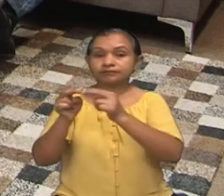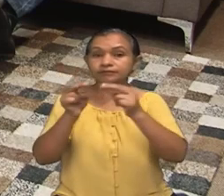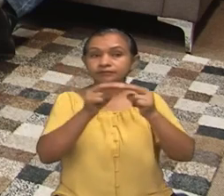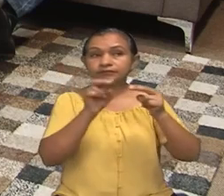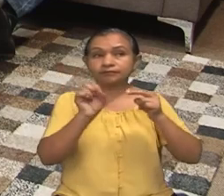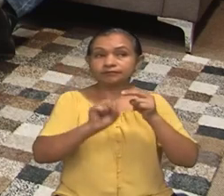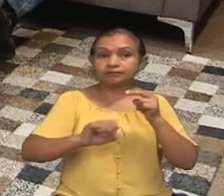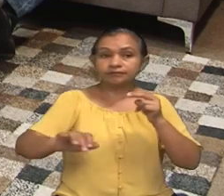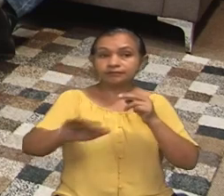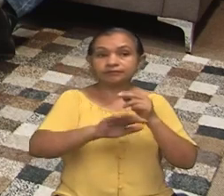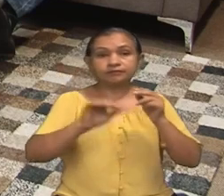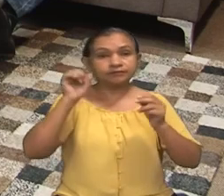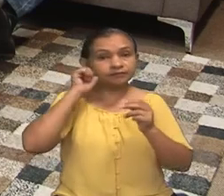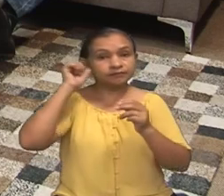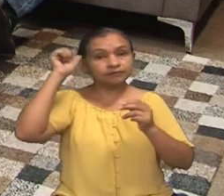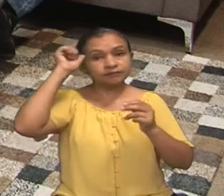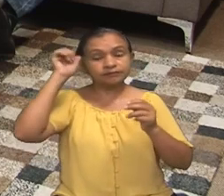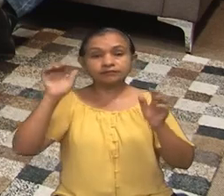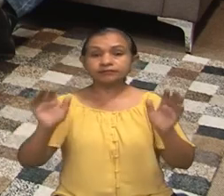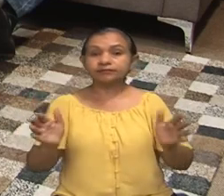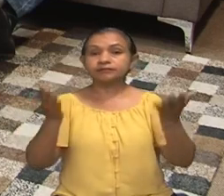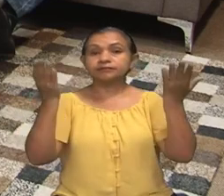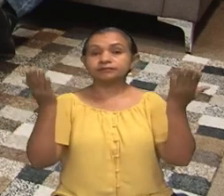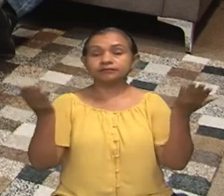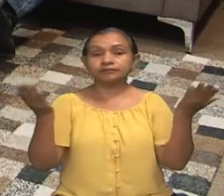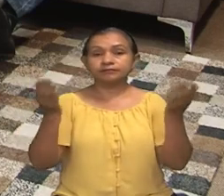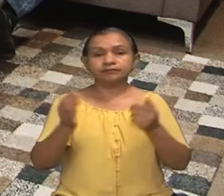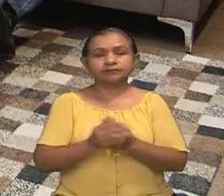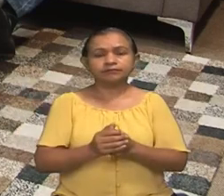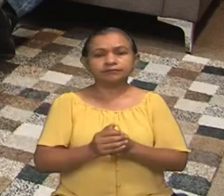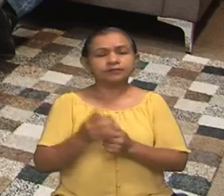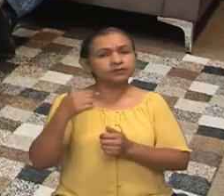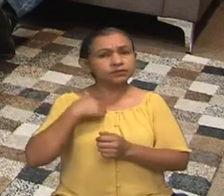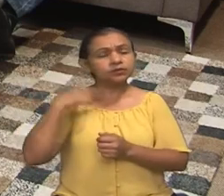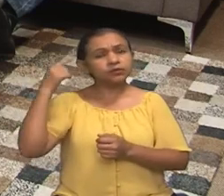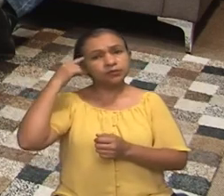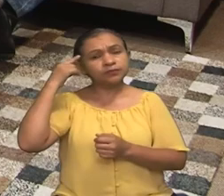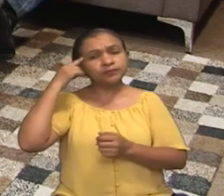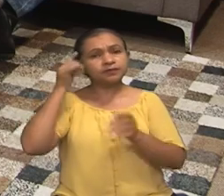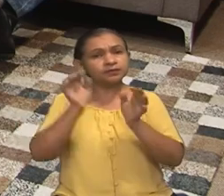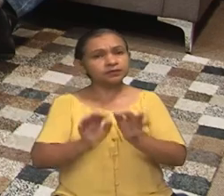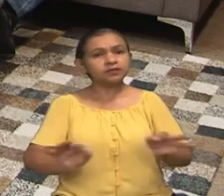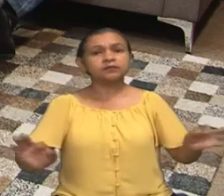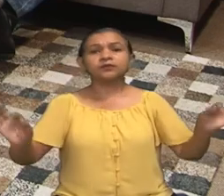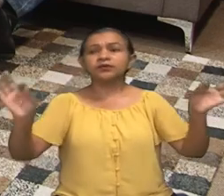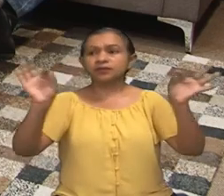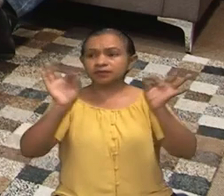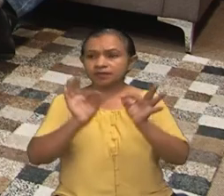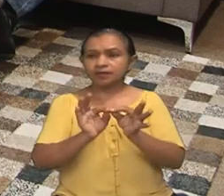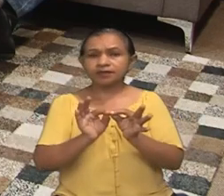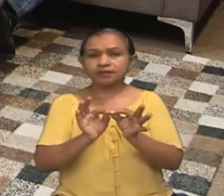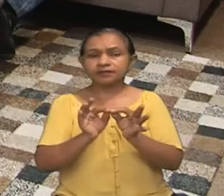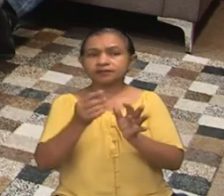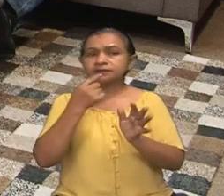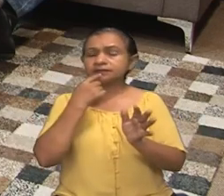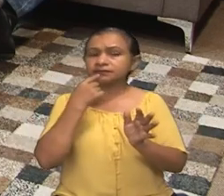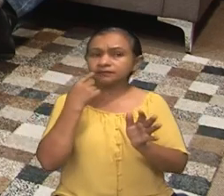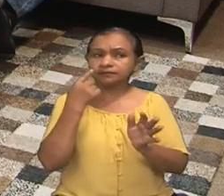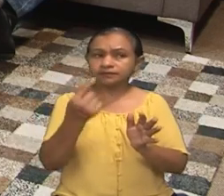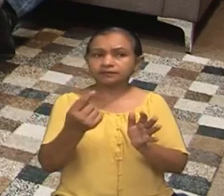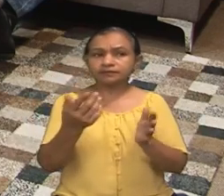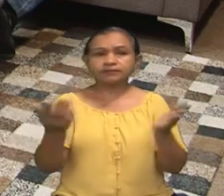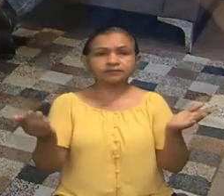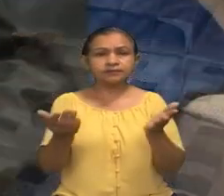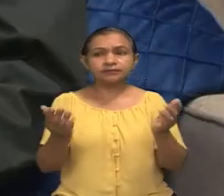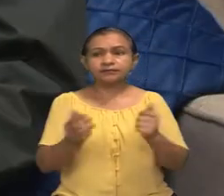los derechos de los adultos mayores? Creo que es importante, Elmer, Carol, que ratifiquemos